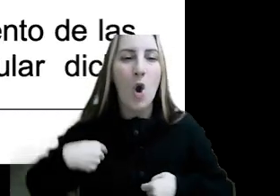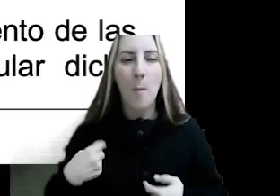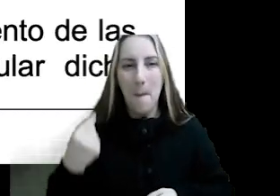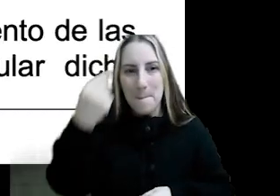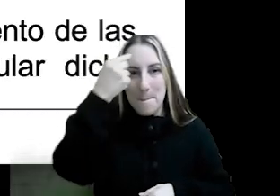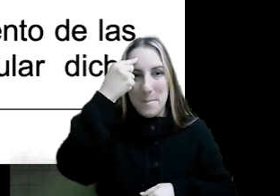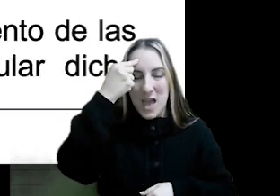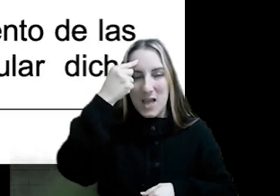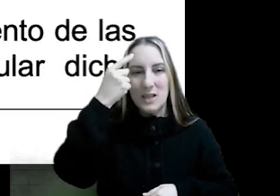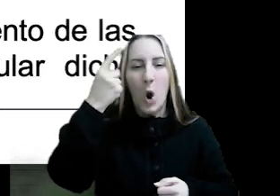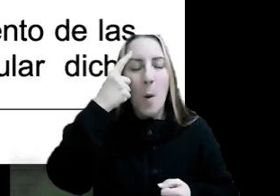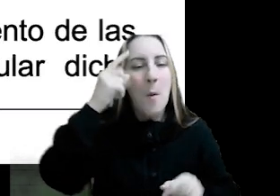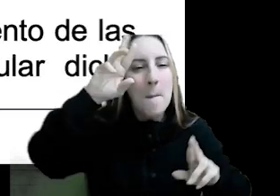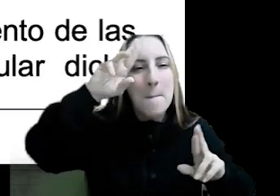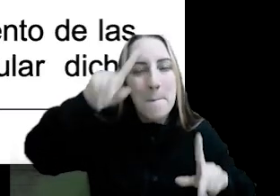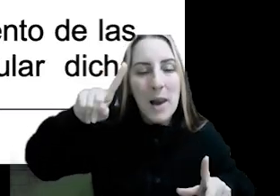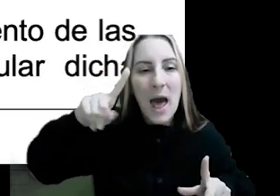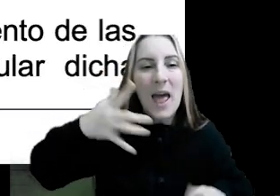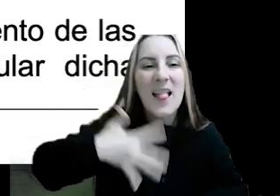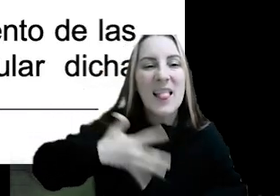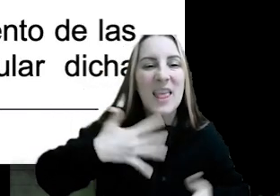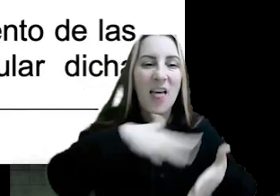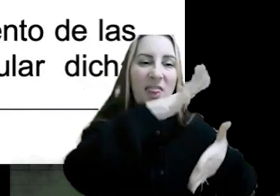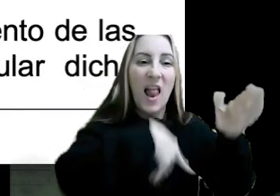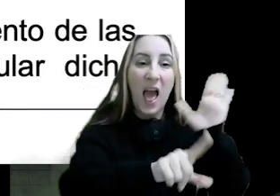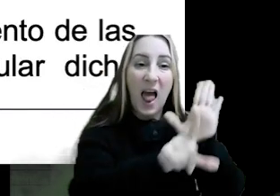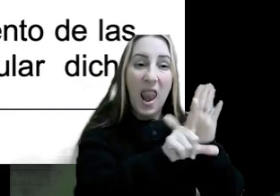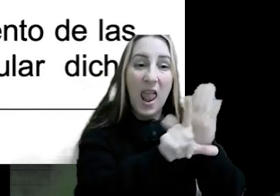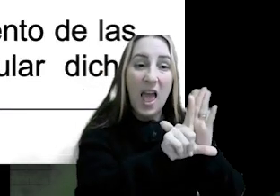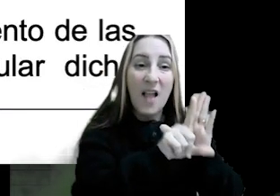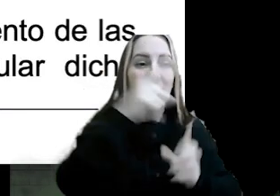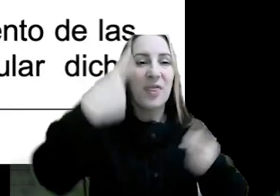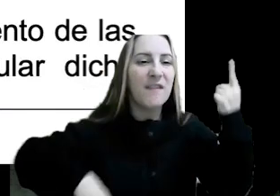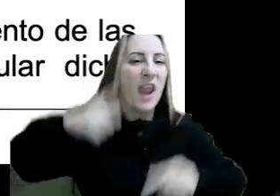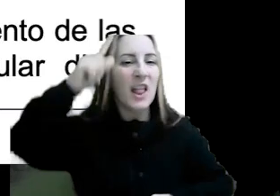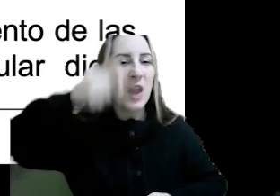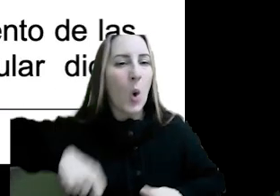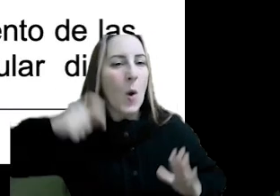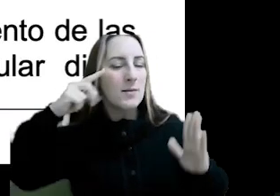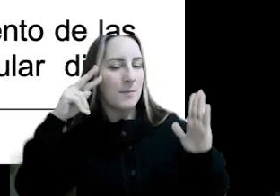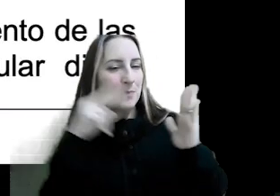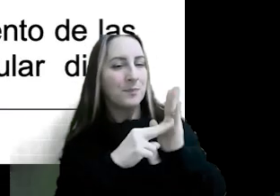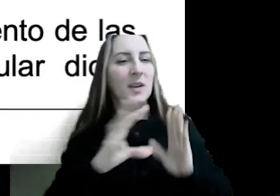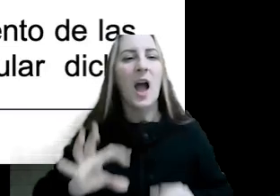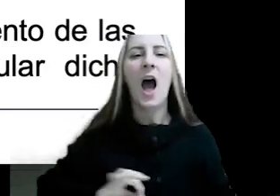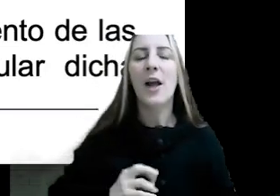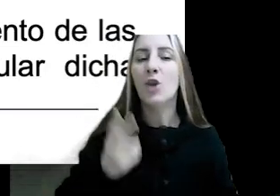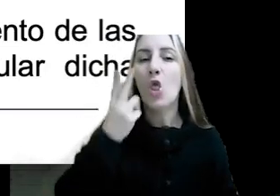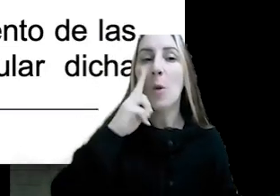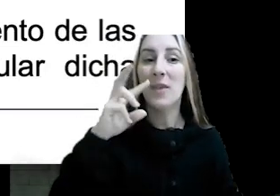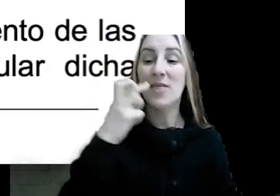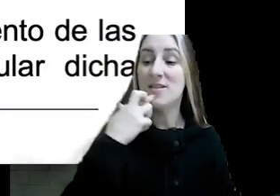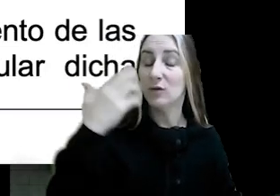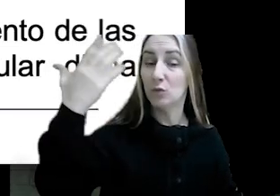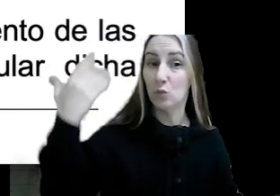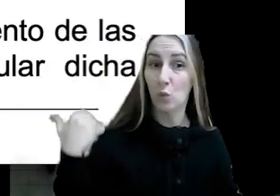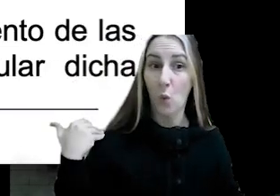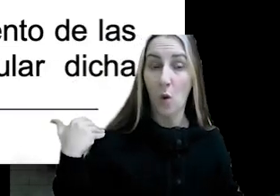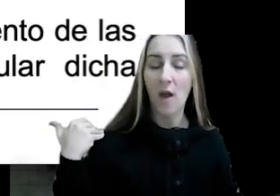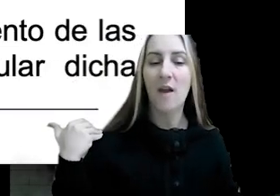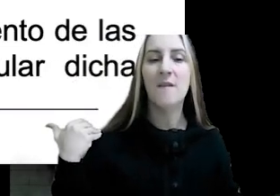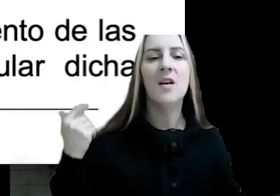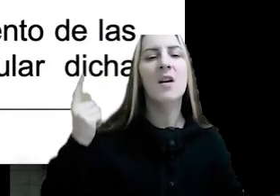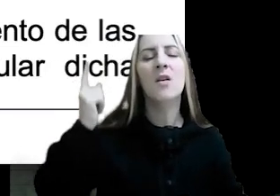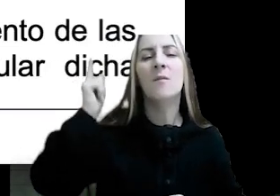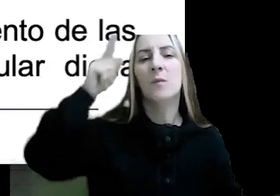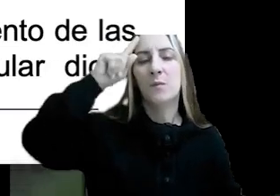van interpretando el texto legal los diferentes jueces. En el año 2019, el fallo es del año